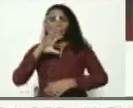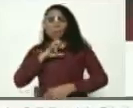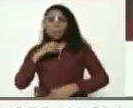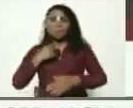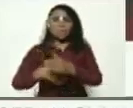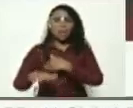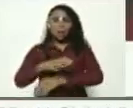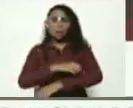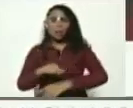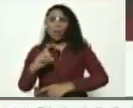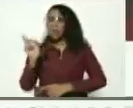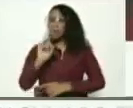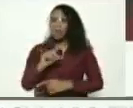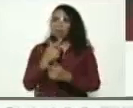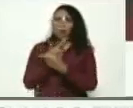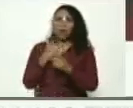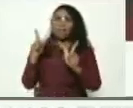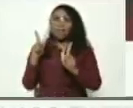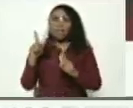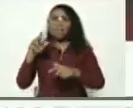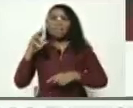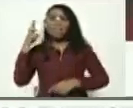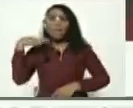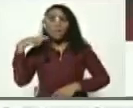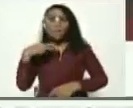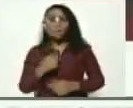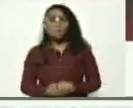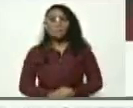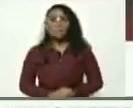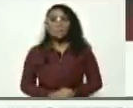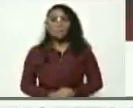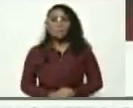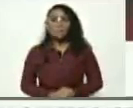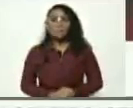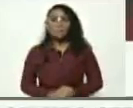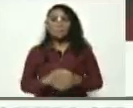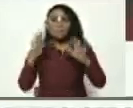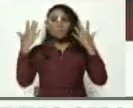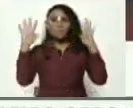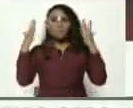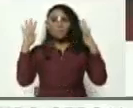gato, no fueran libres sin los mulatos.